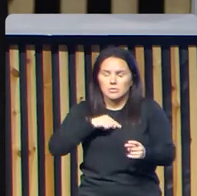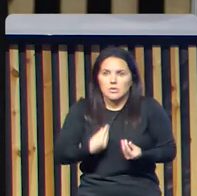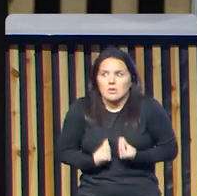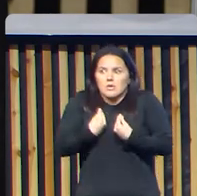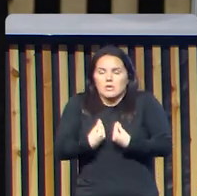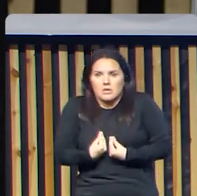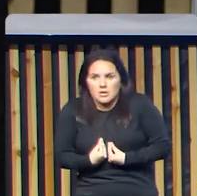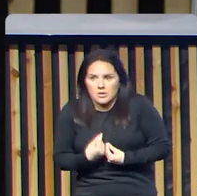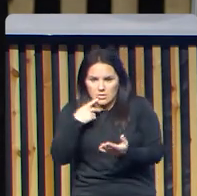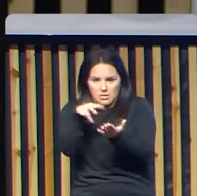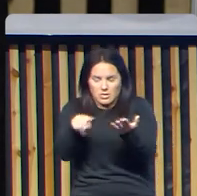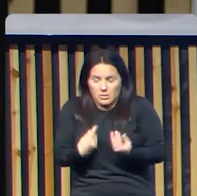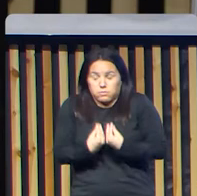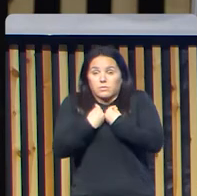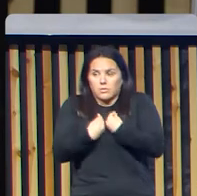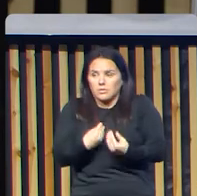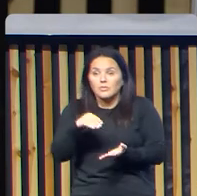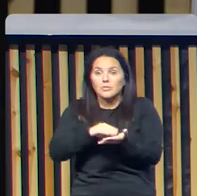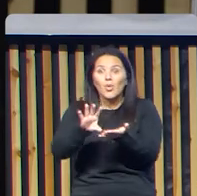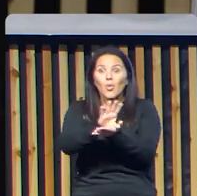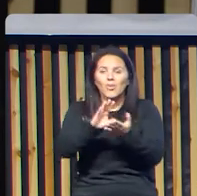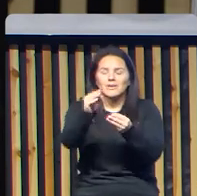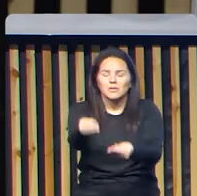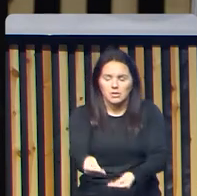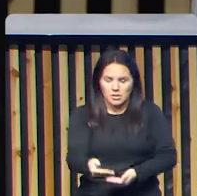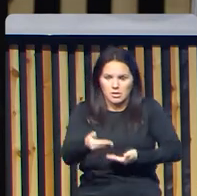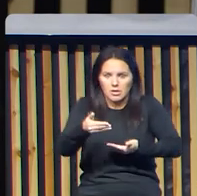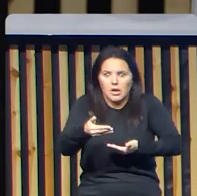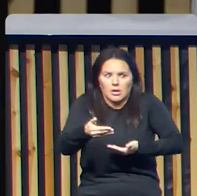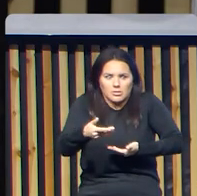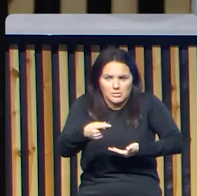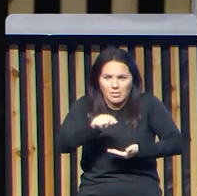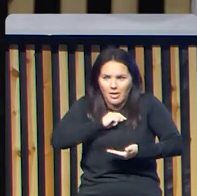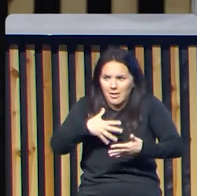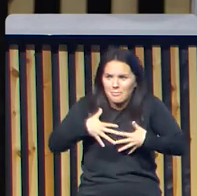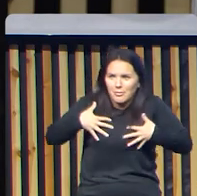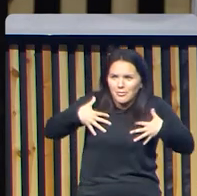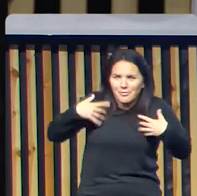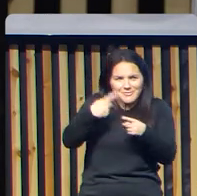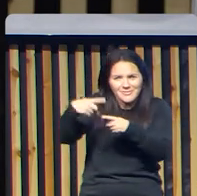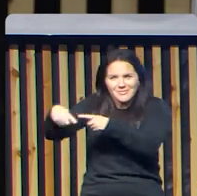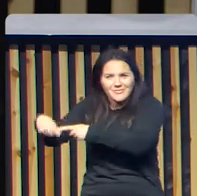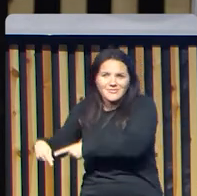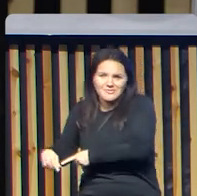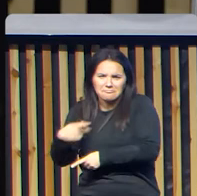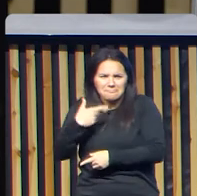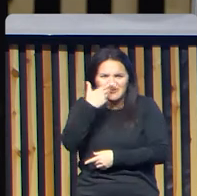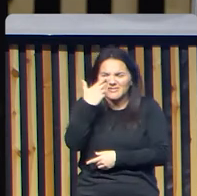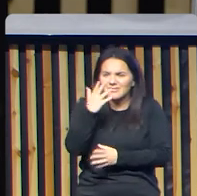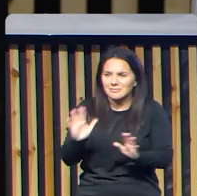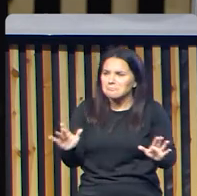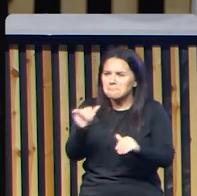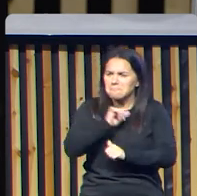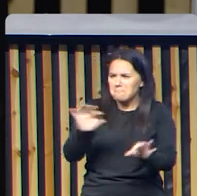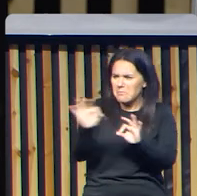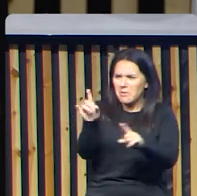y en realidad recibir un documento como este genera muchas emociones es interesante yo creo que no estaba previsto